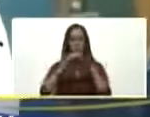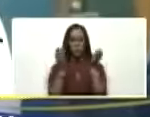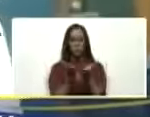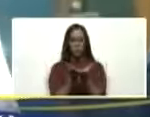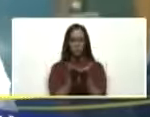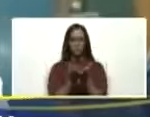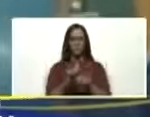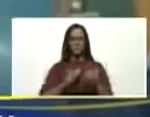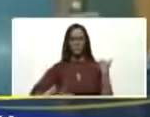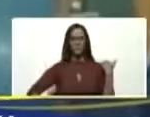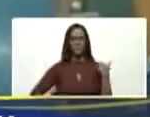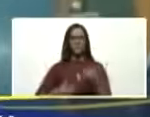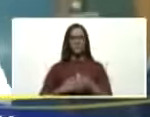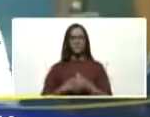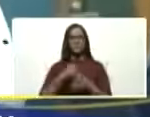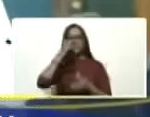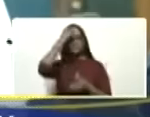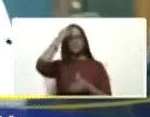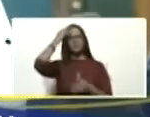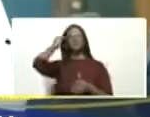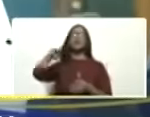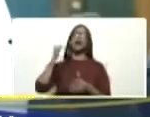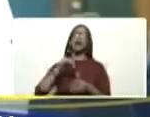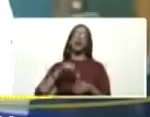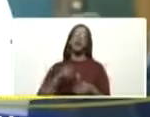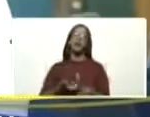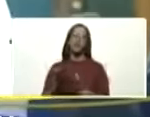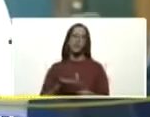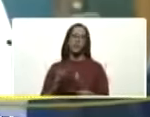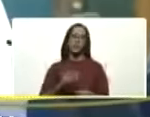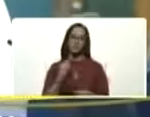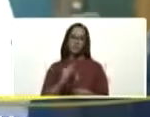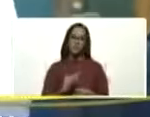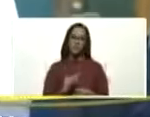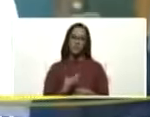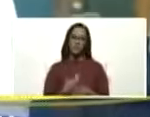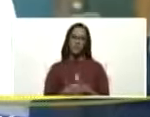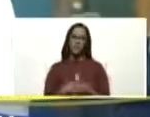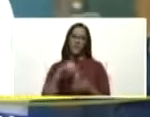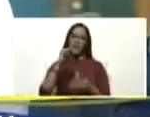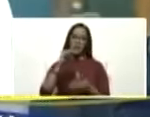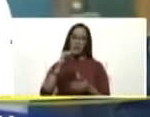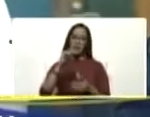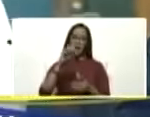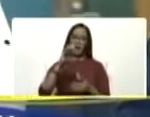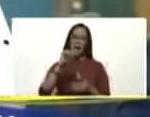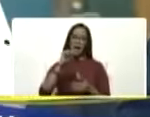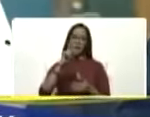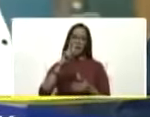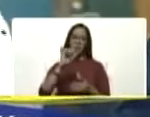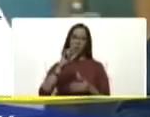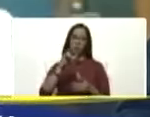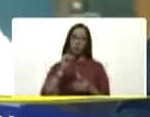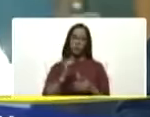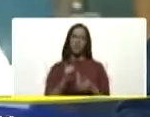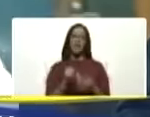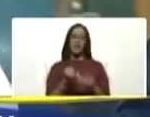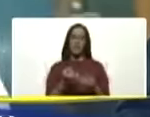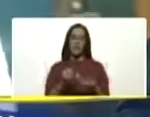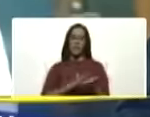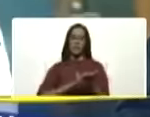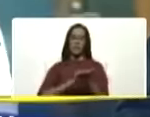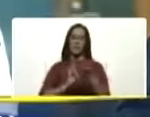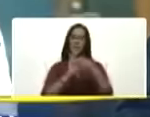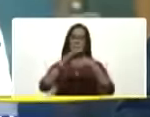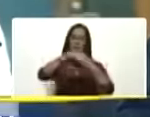presidente. Aquí es importante destacar, presidente, que como usted dice, Cabelum fue parte de la recuperación en Guri. Estos trabajadores